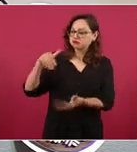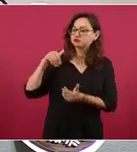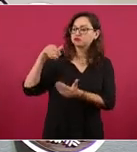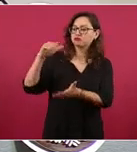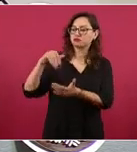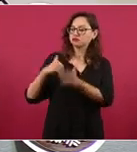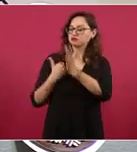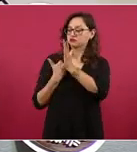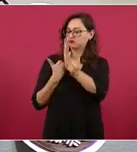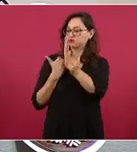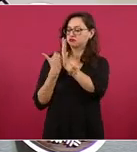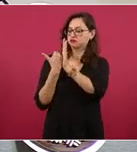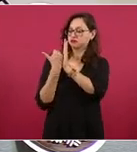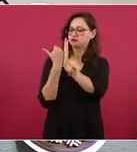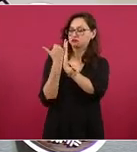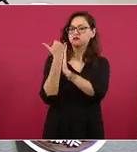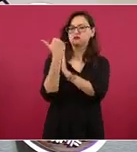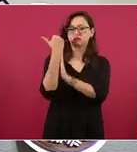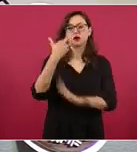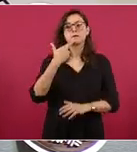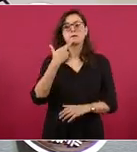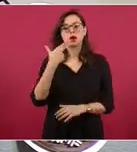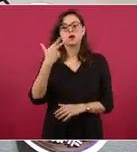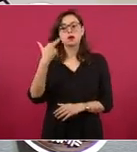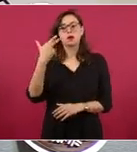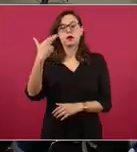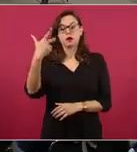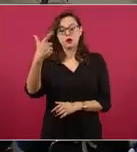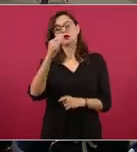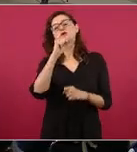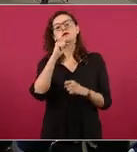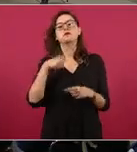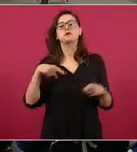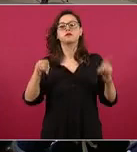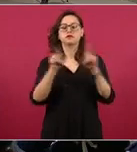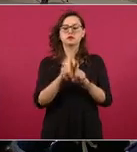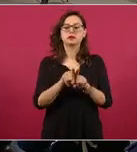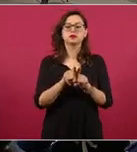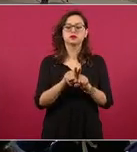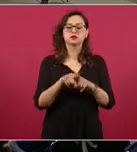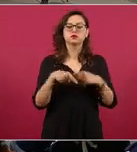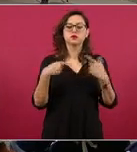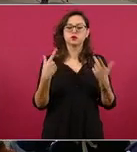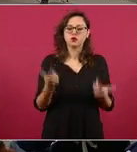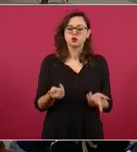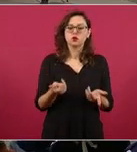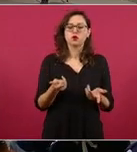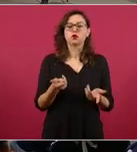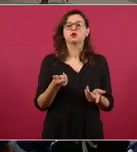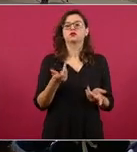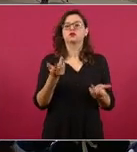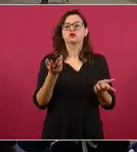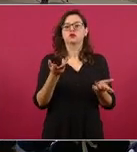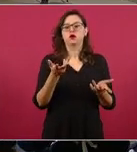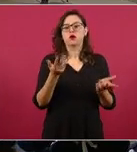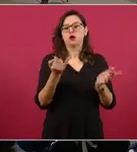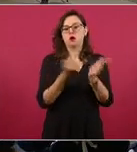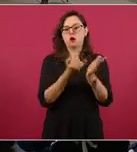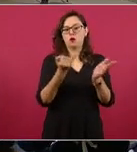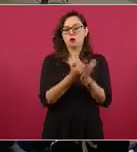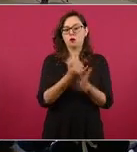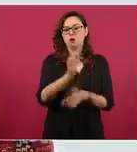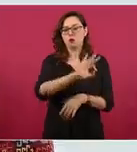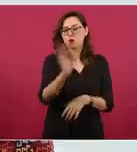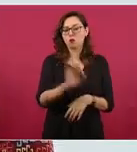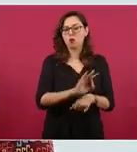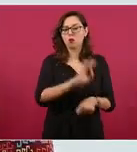ha absorbido el incremento en las deducciones. ¿Cuáles deducciones? Pues el aumento de los estímulos fronterizos que han ido